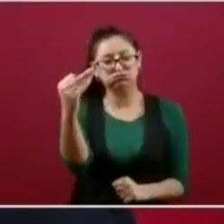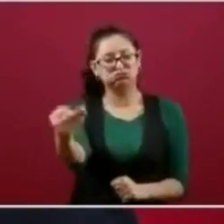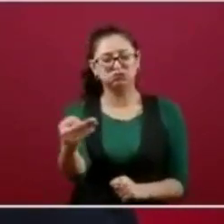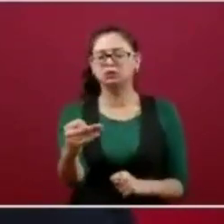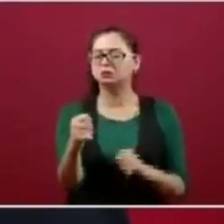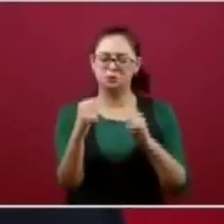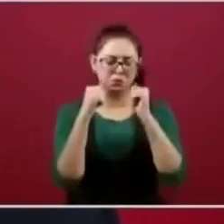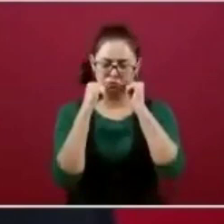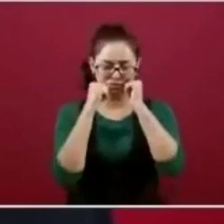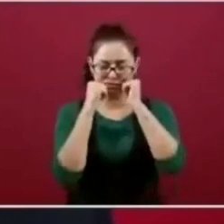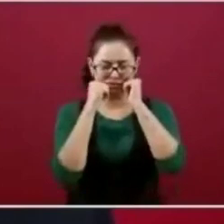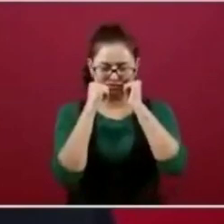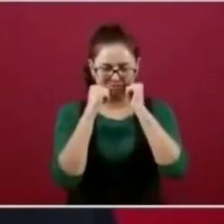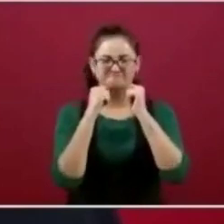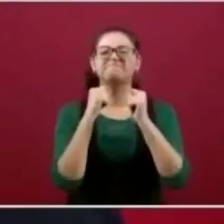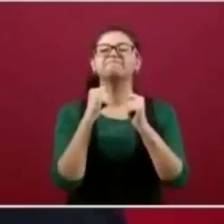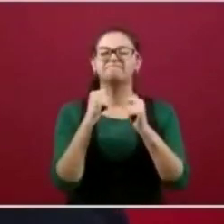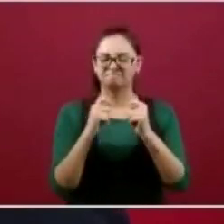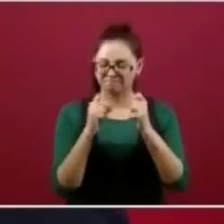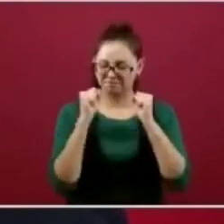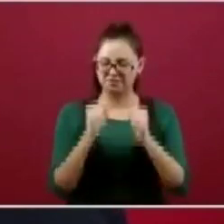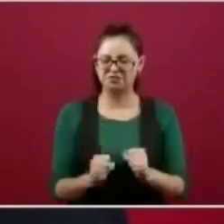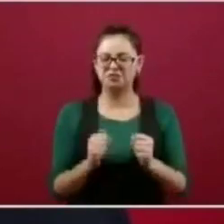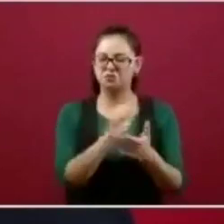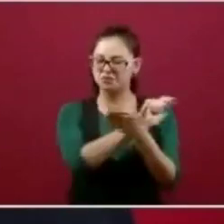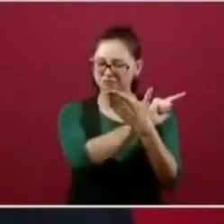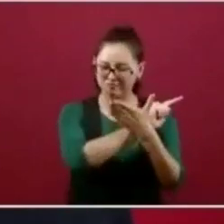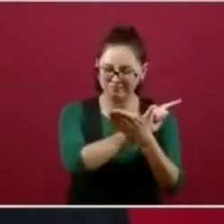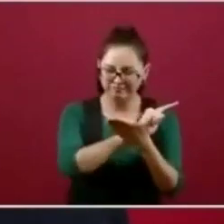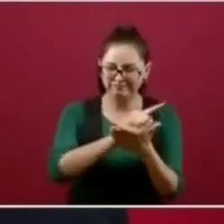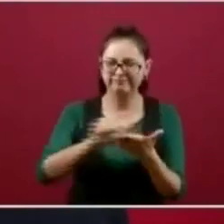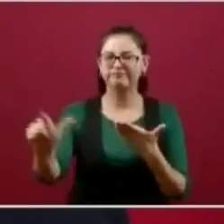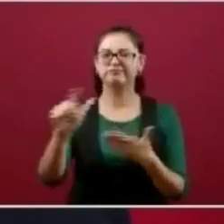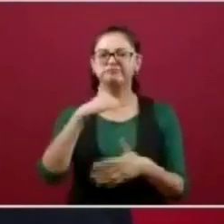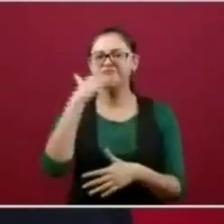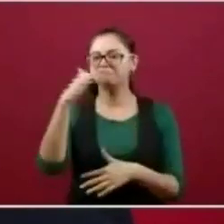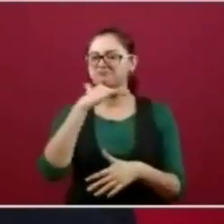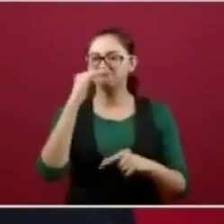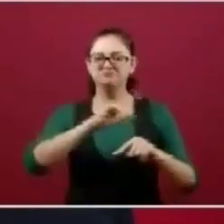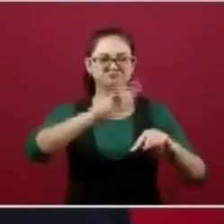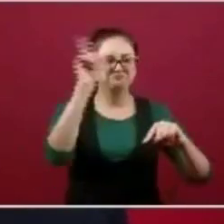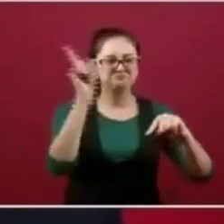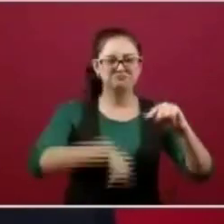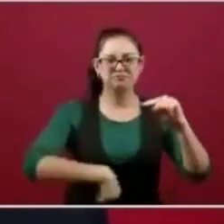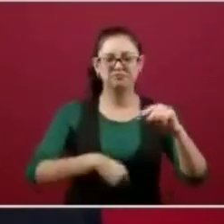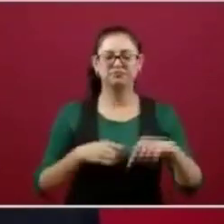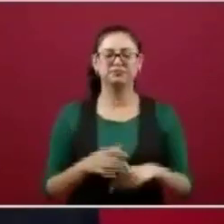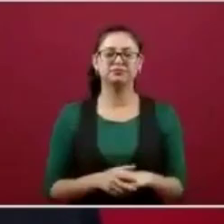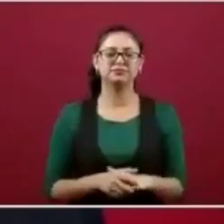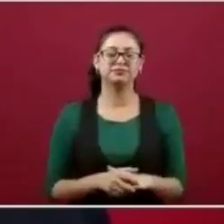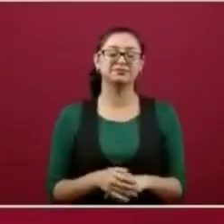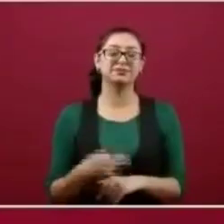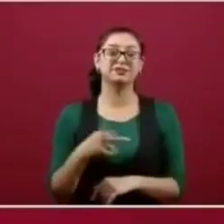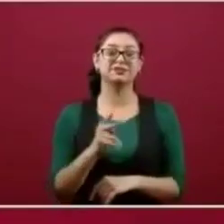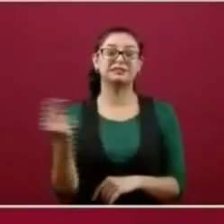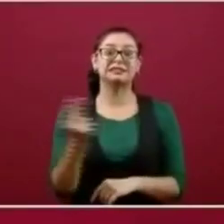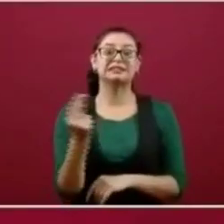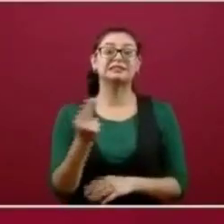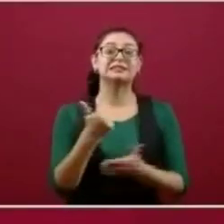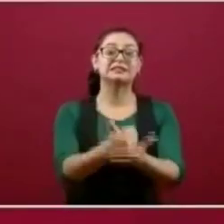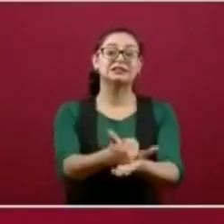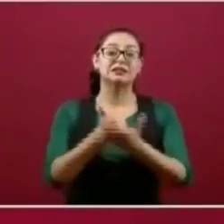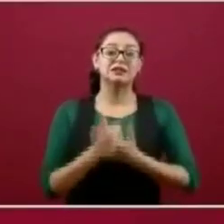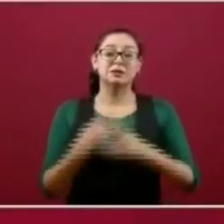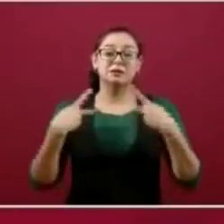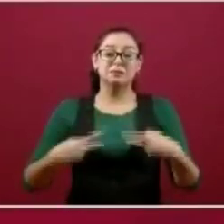pero vamos a acabar con la corrupción, se va a limpiar de corrupción el gobierno, y que nos ayuden